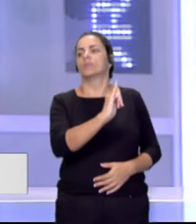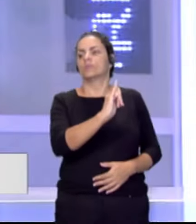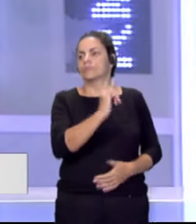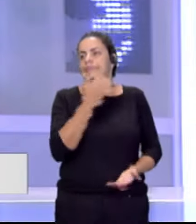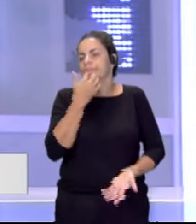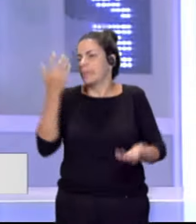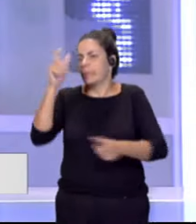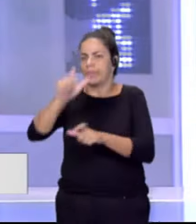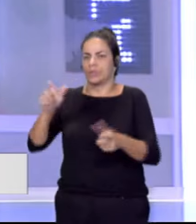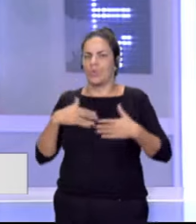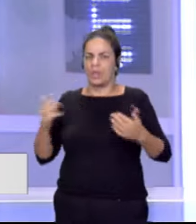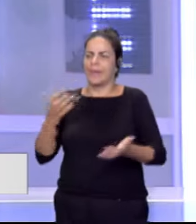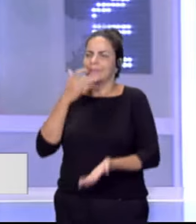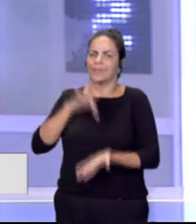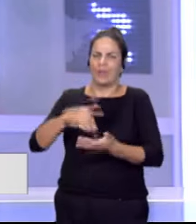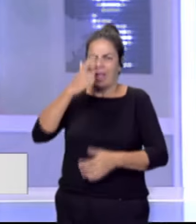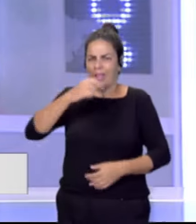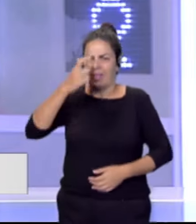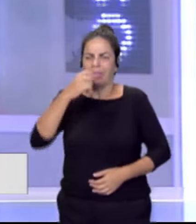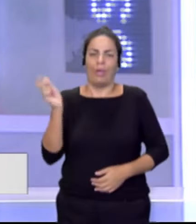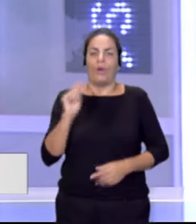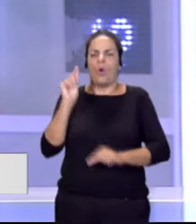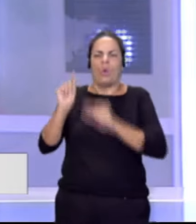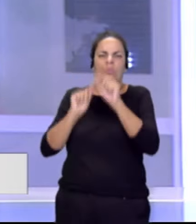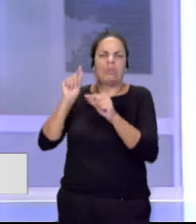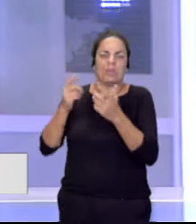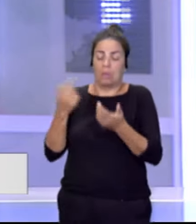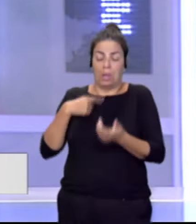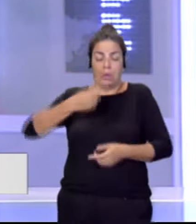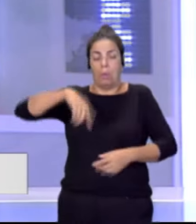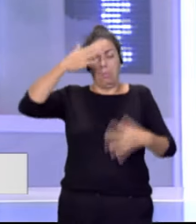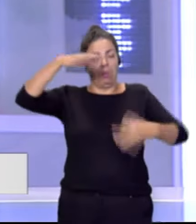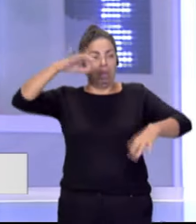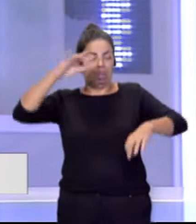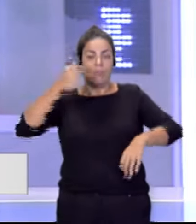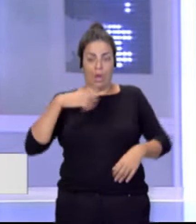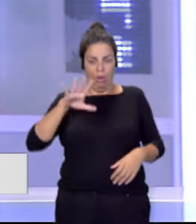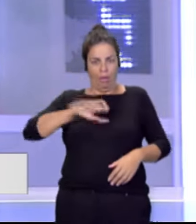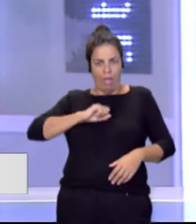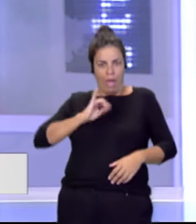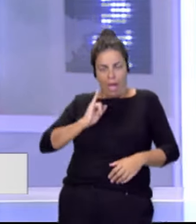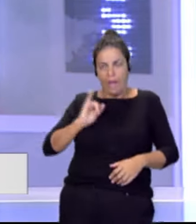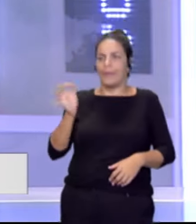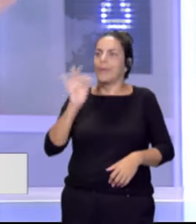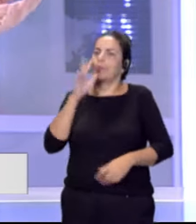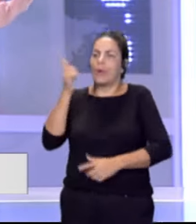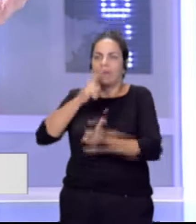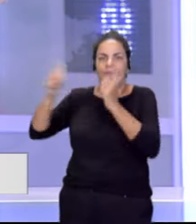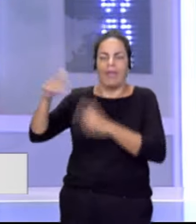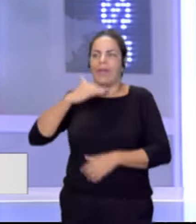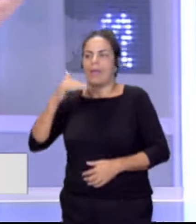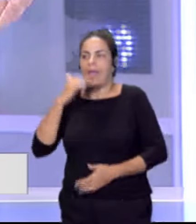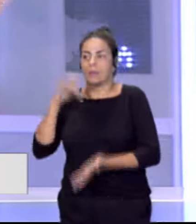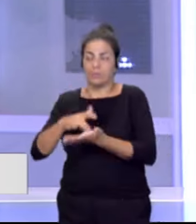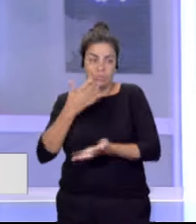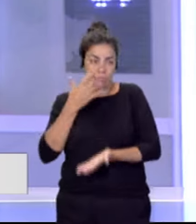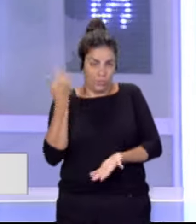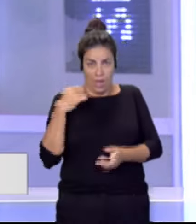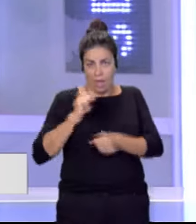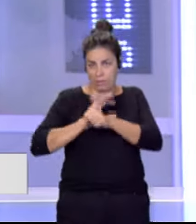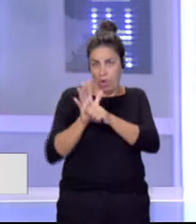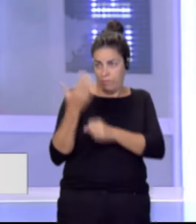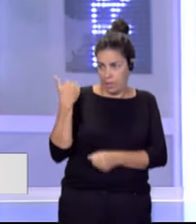un resfriado, un virus que no sabemos que tenemos o porque hemos viajado a algún sitio, y lo tuvimos con el coronavirus, que